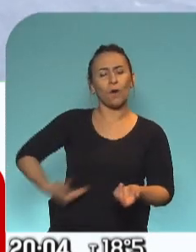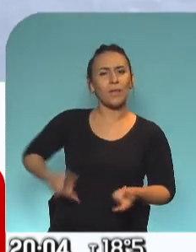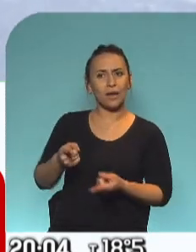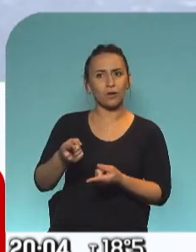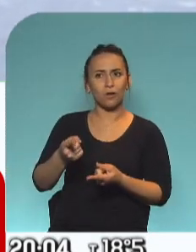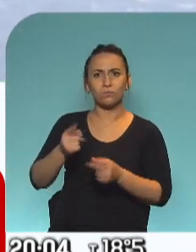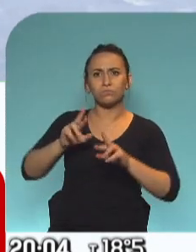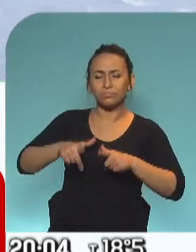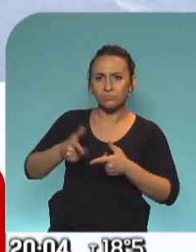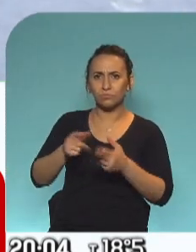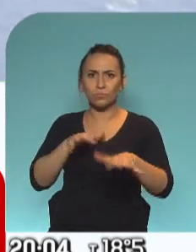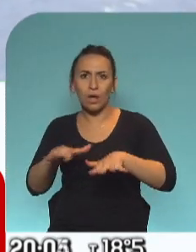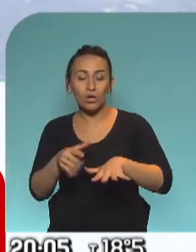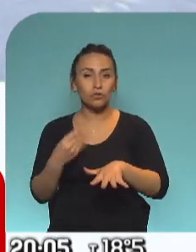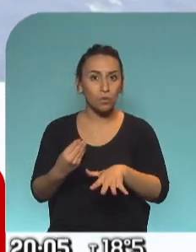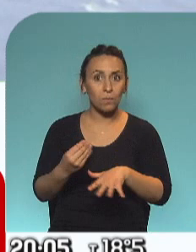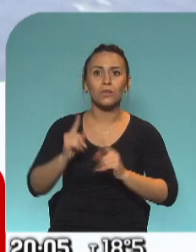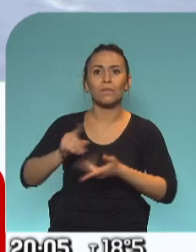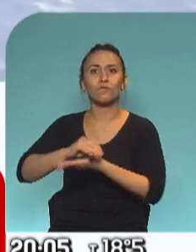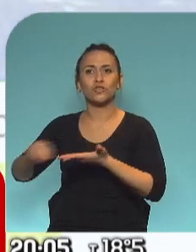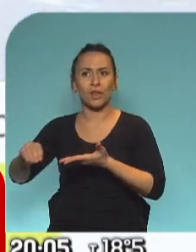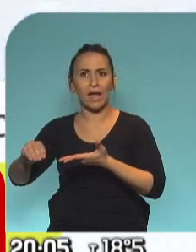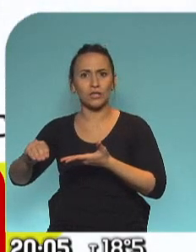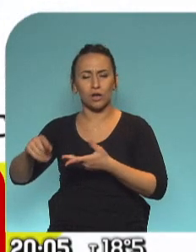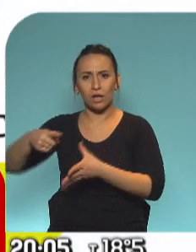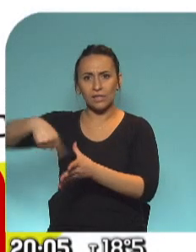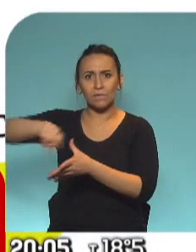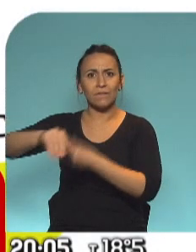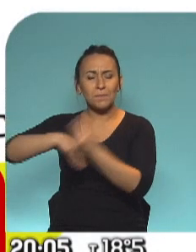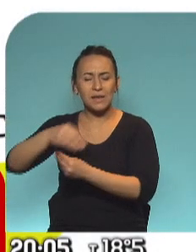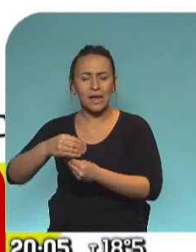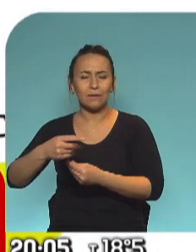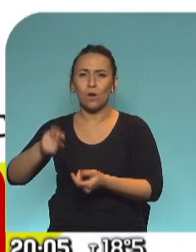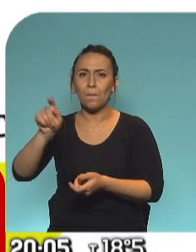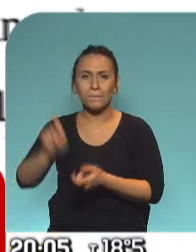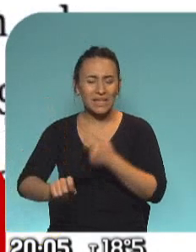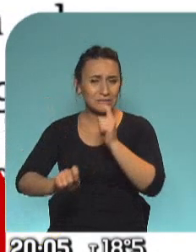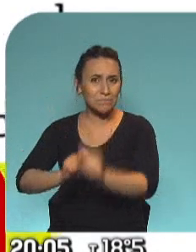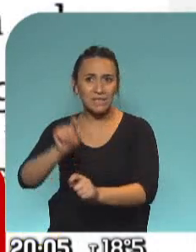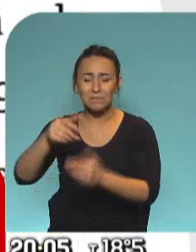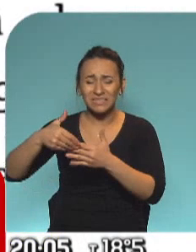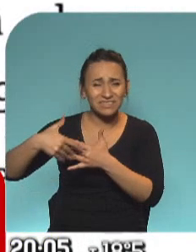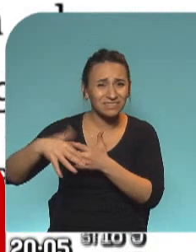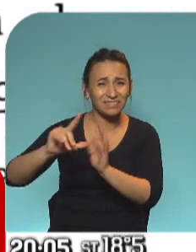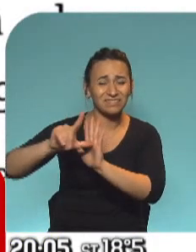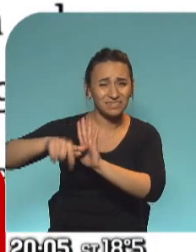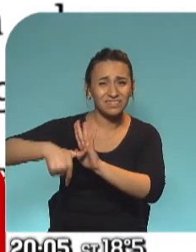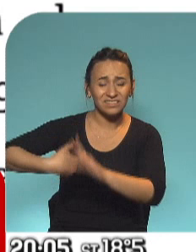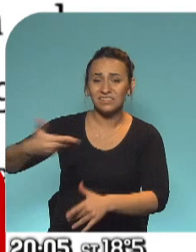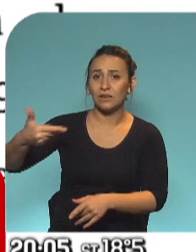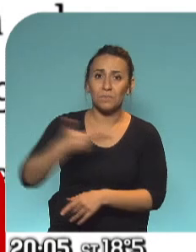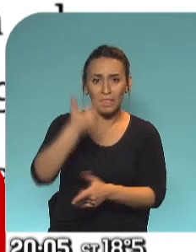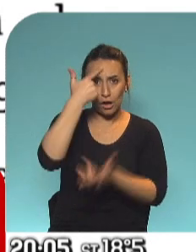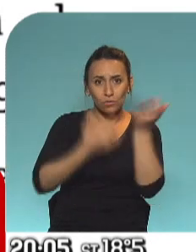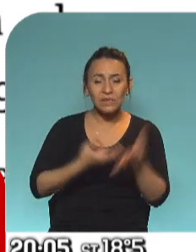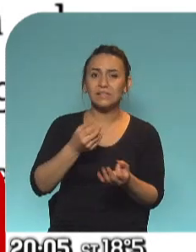con los familiares que durante tantos meses estuvieron pidiendo justicia y estuvieron pidiendo que se encontrara justamente el submarino que